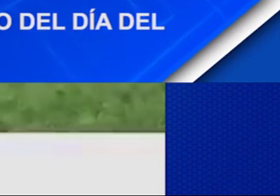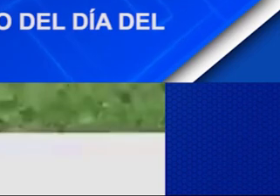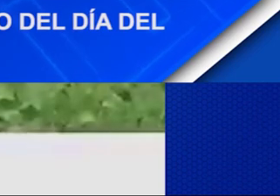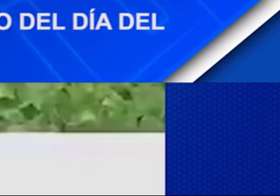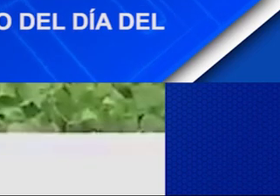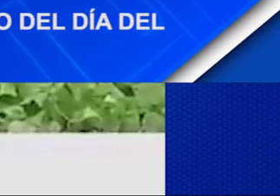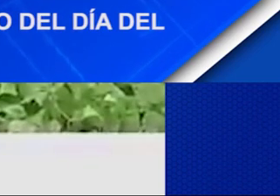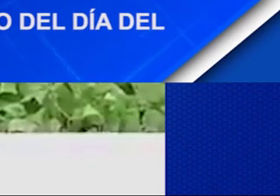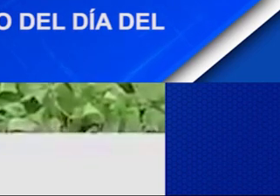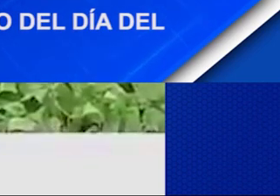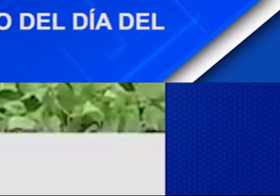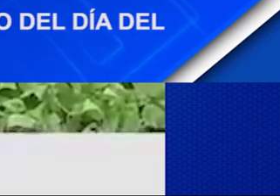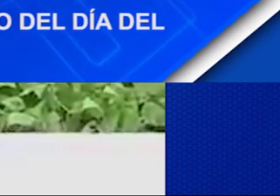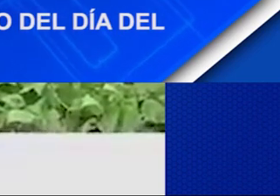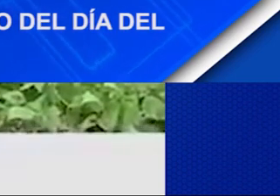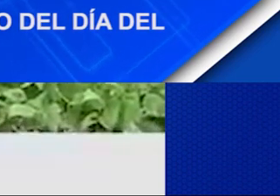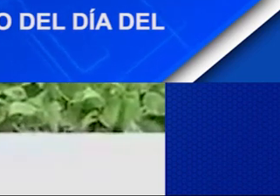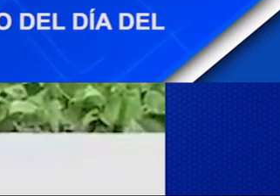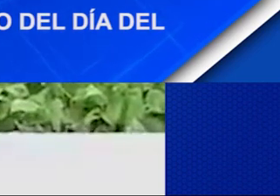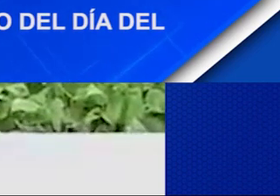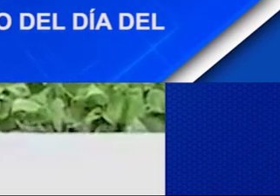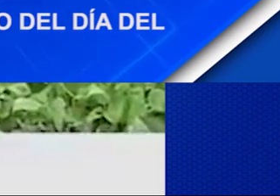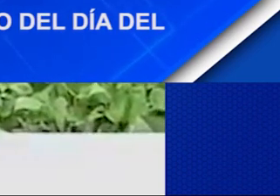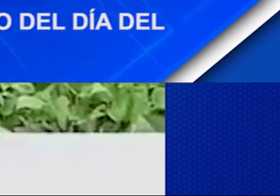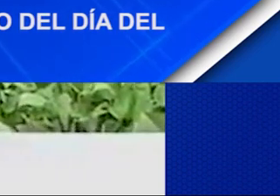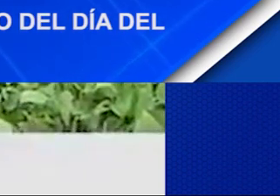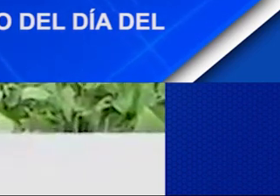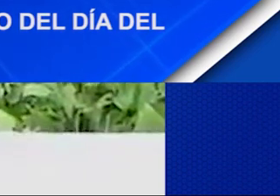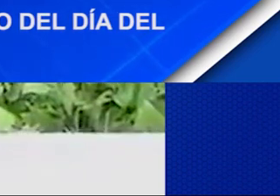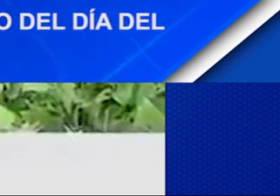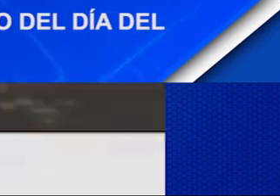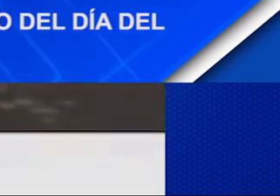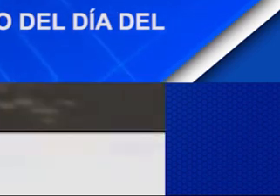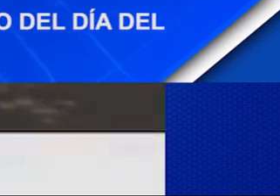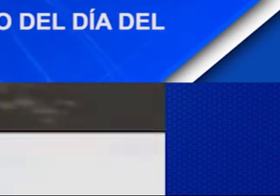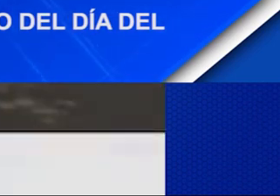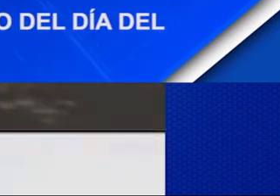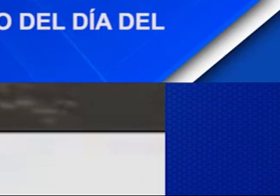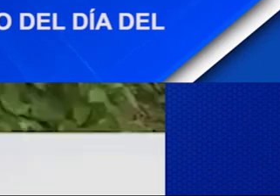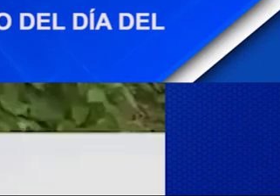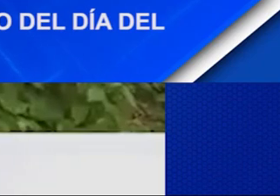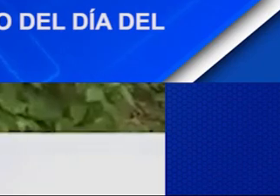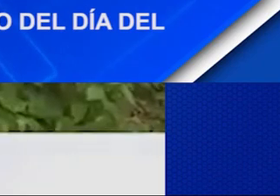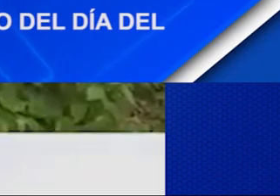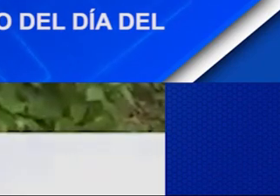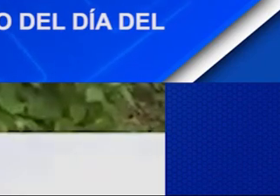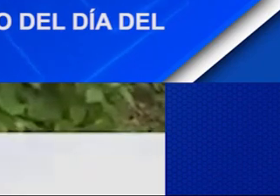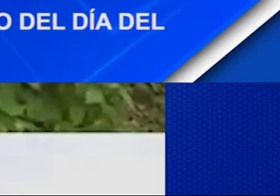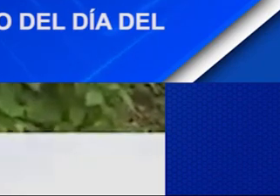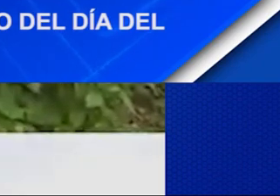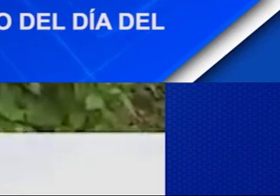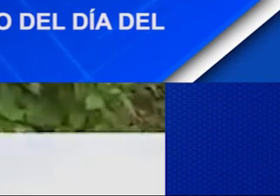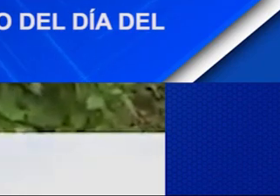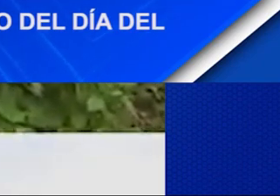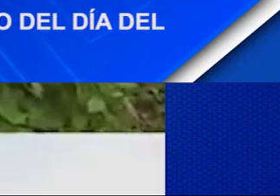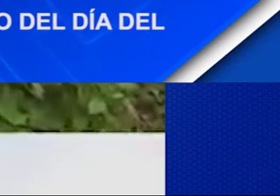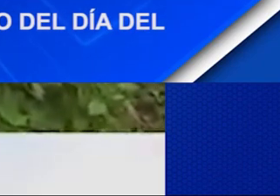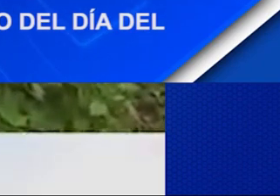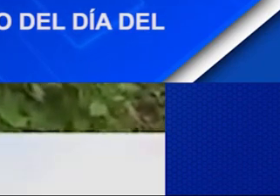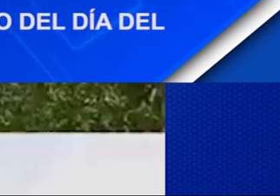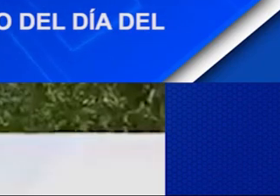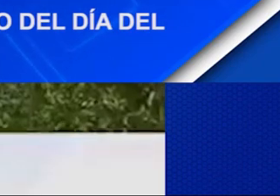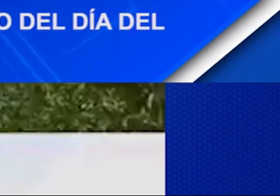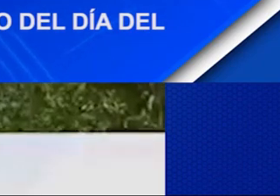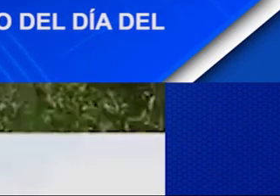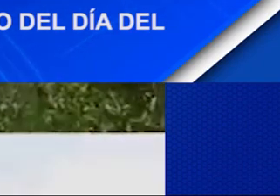con la aprobación de la Ley 775, la Asamblea Nacional deja instituido la declaración del Día